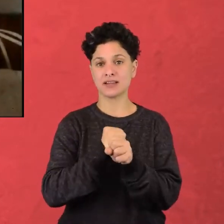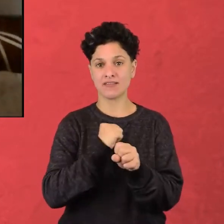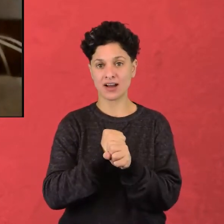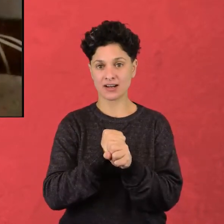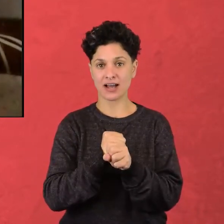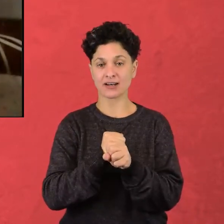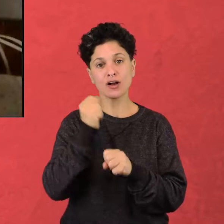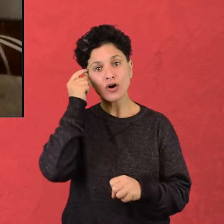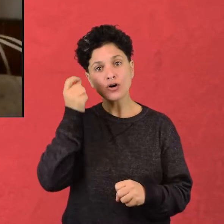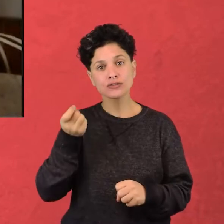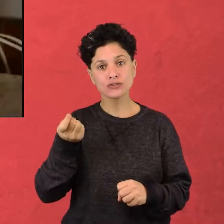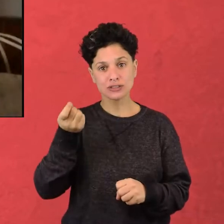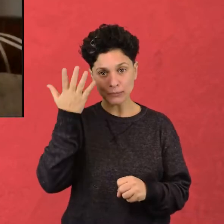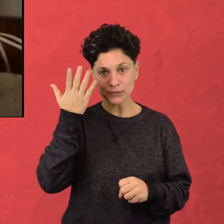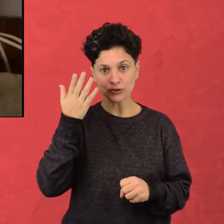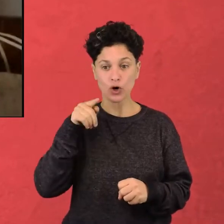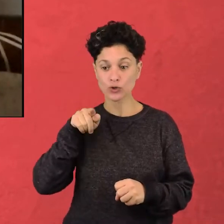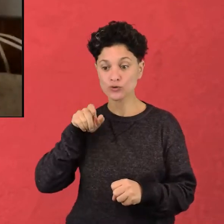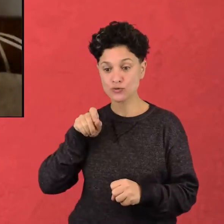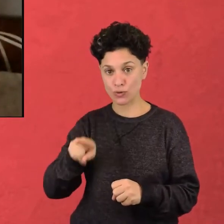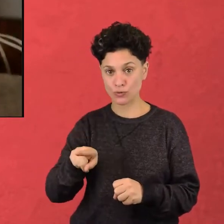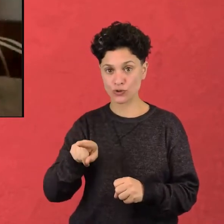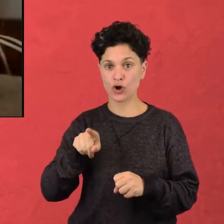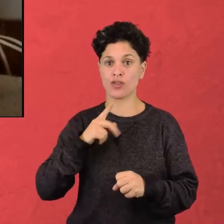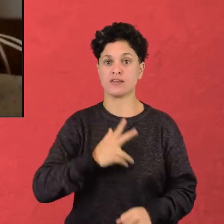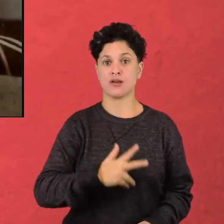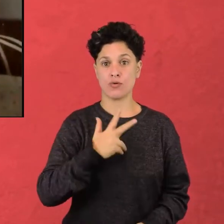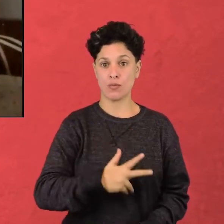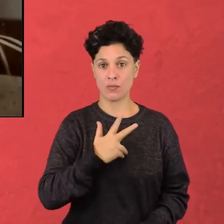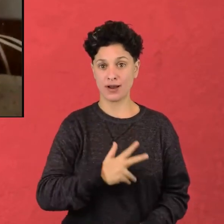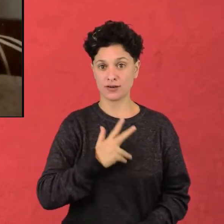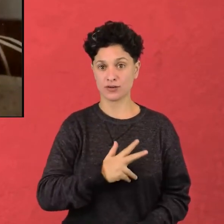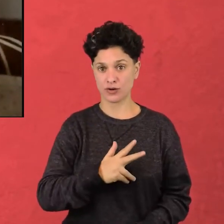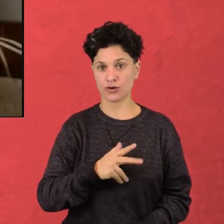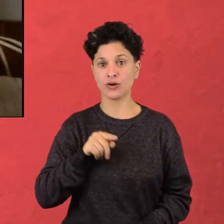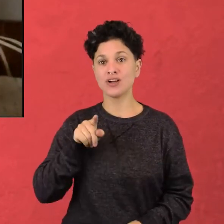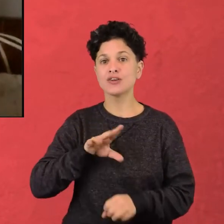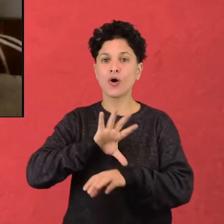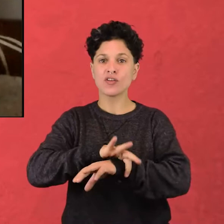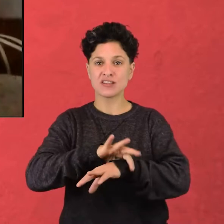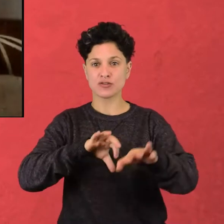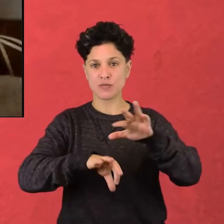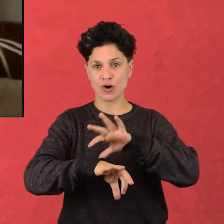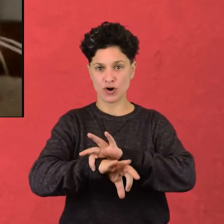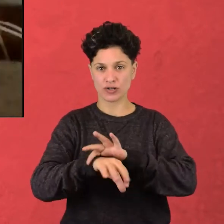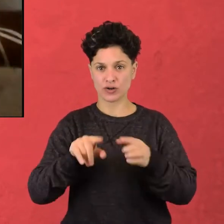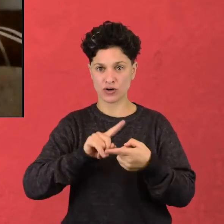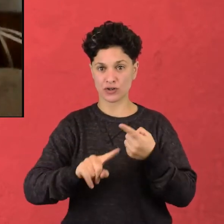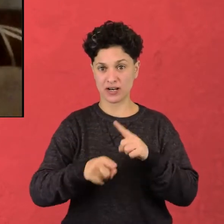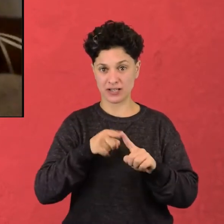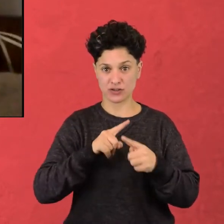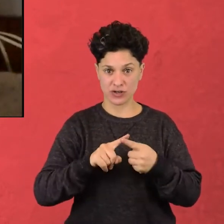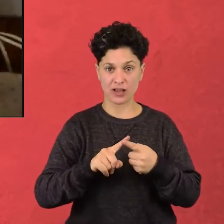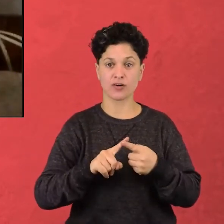Kant. En esta ocasión nos toca trabajar sobre el concepto que tiene Kant de el ser